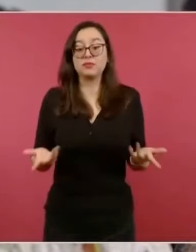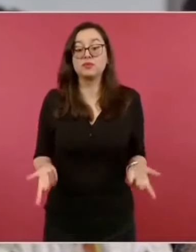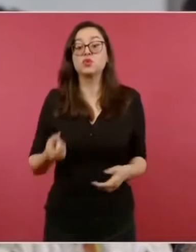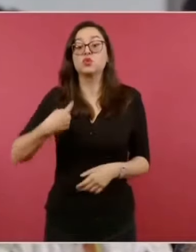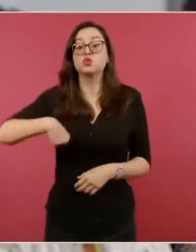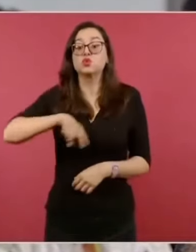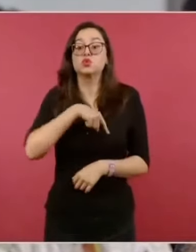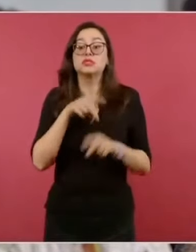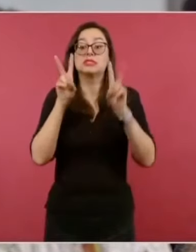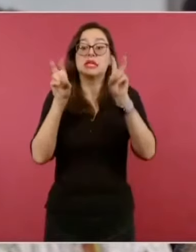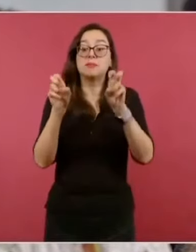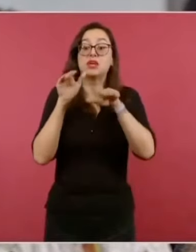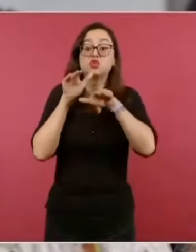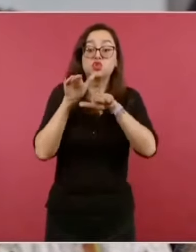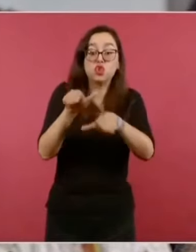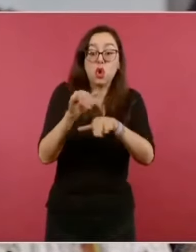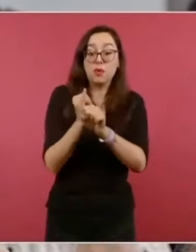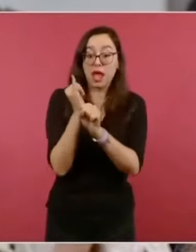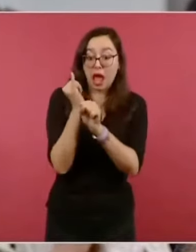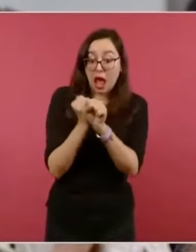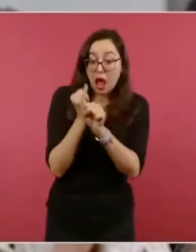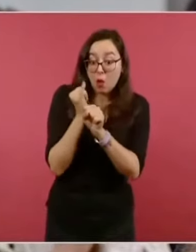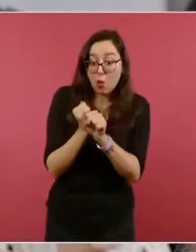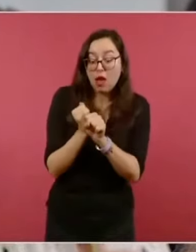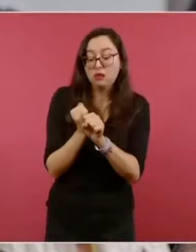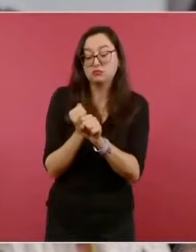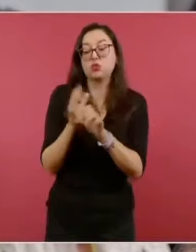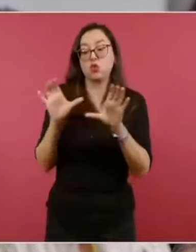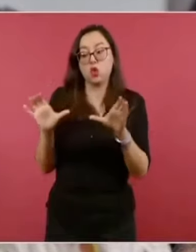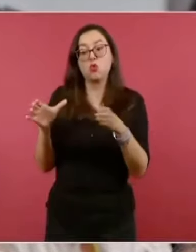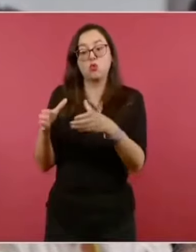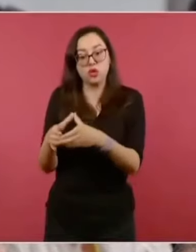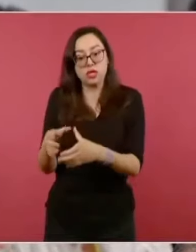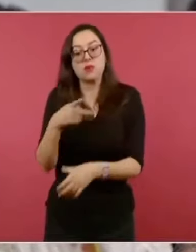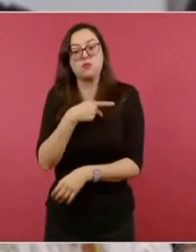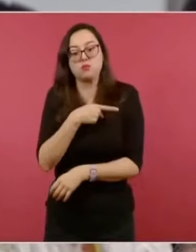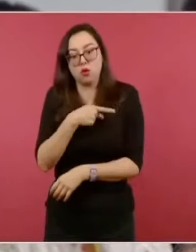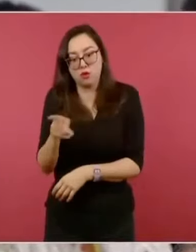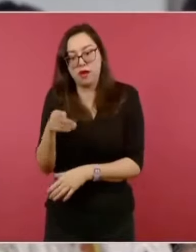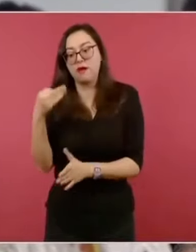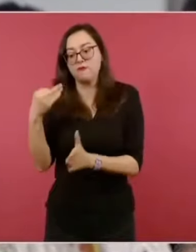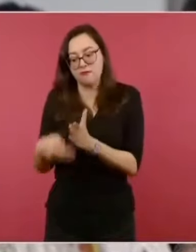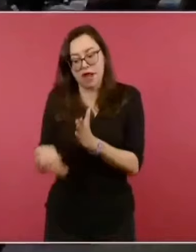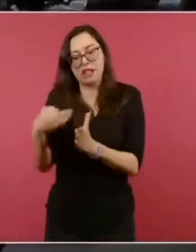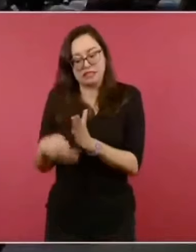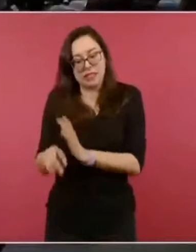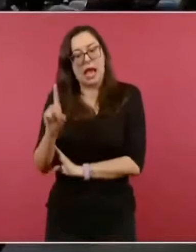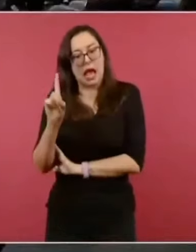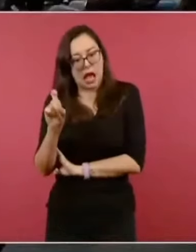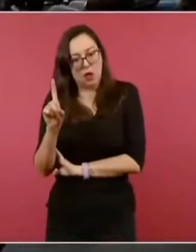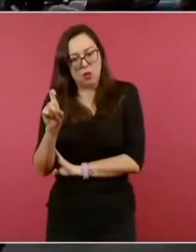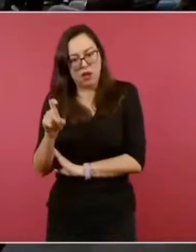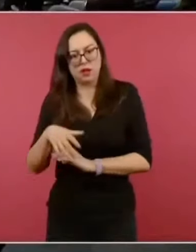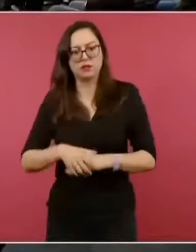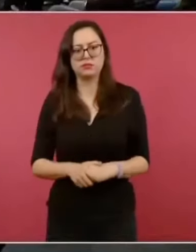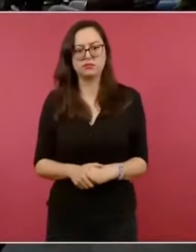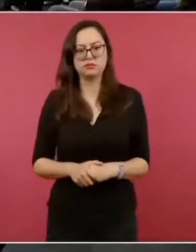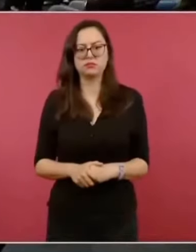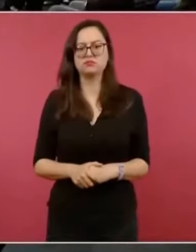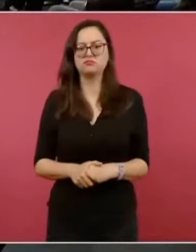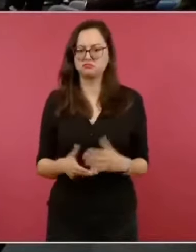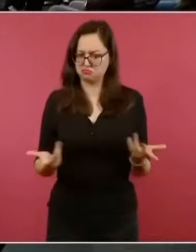incumplía esas comunidades las más vulnerables son las que menos tienen acceso este nos